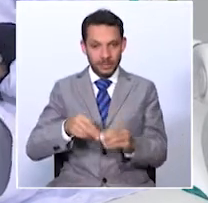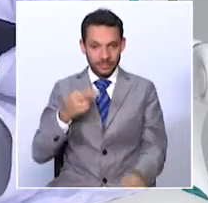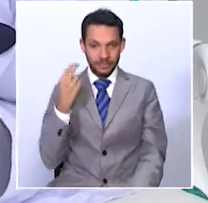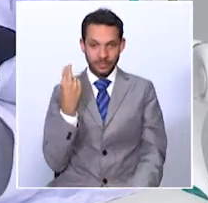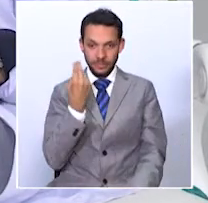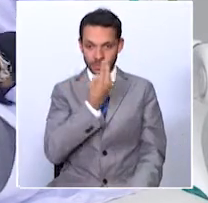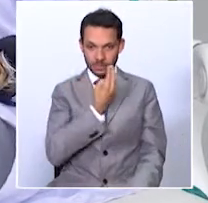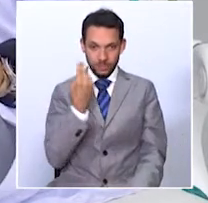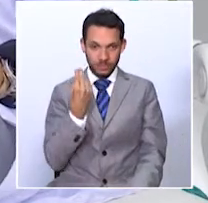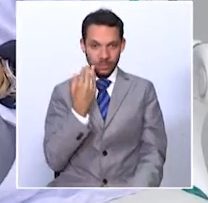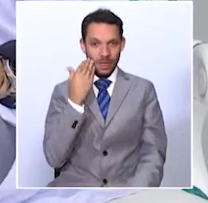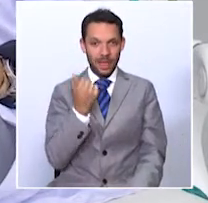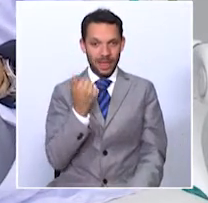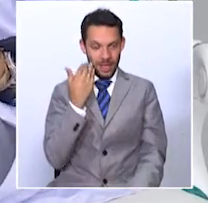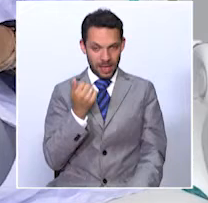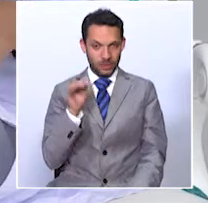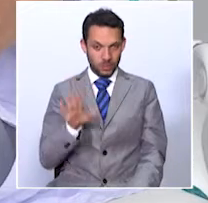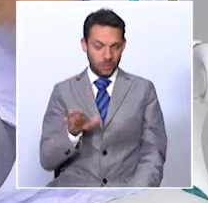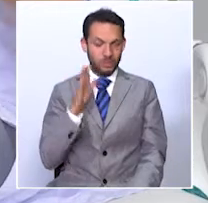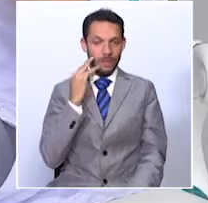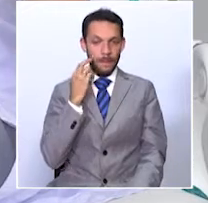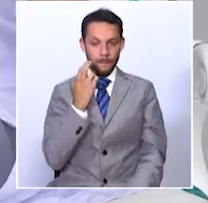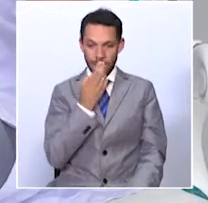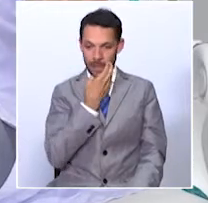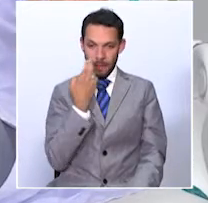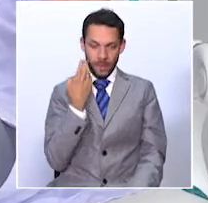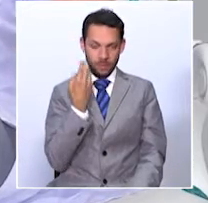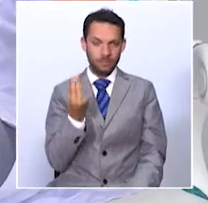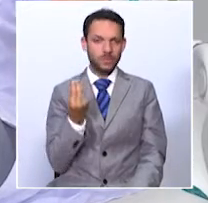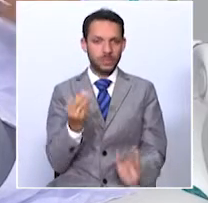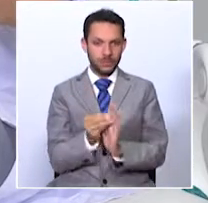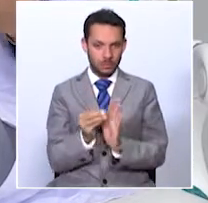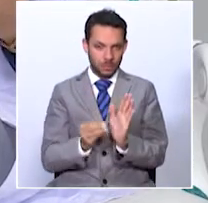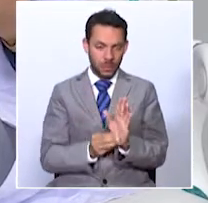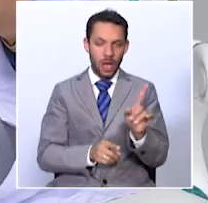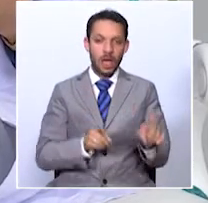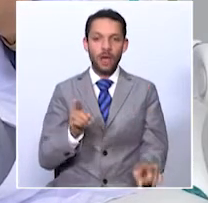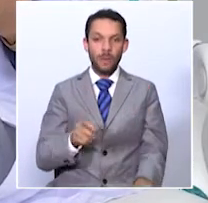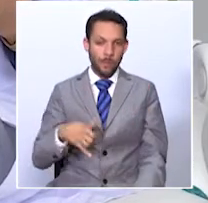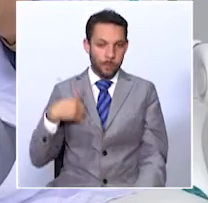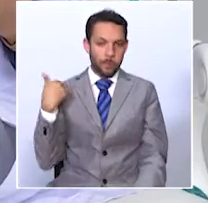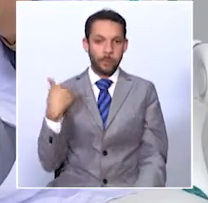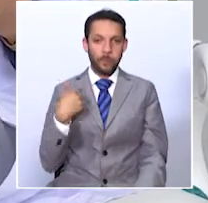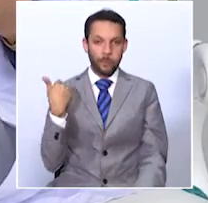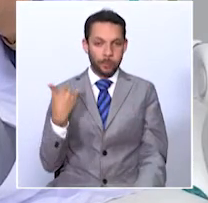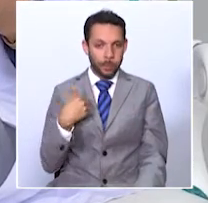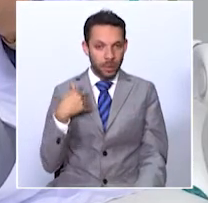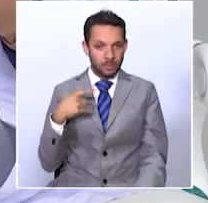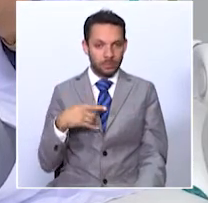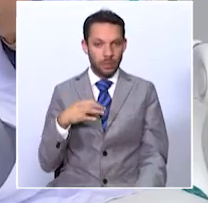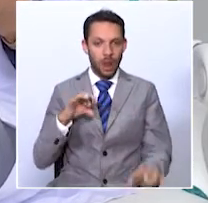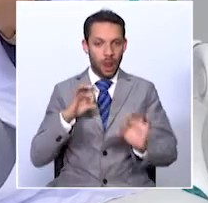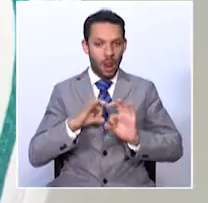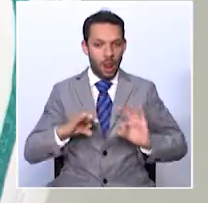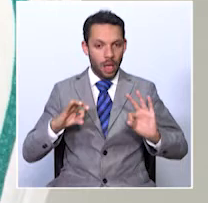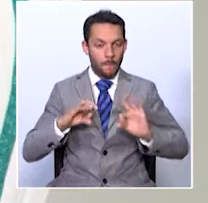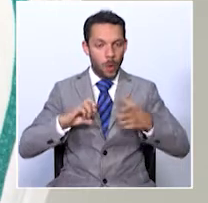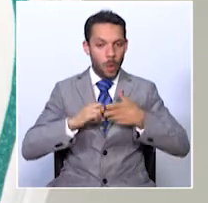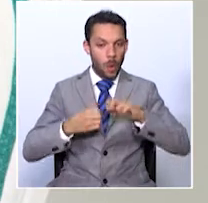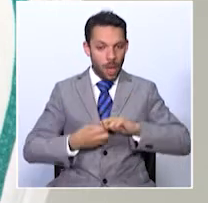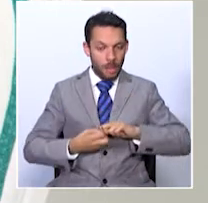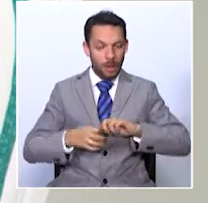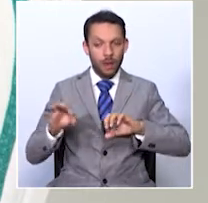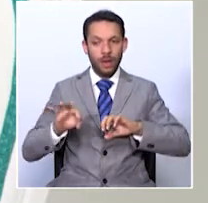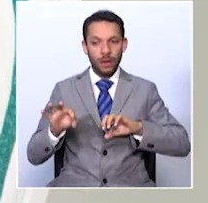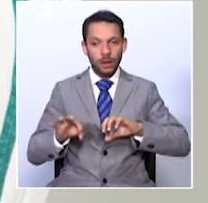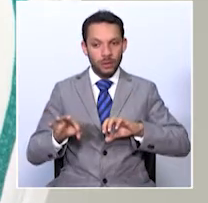parte de las mamas, que es tan frecuente que unas muy jóvenes ya no tienen tono en los senos, con el paso de